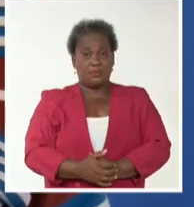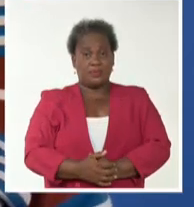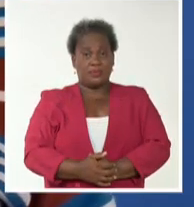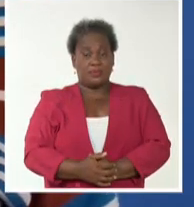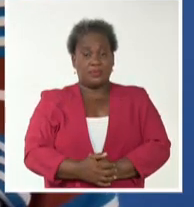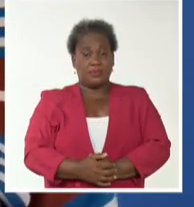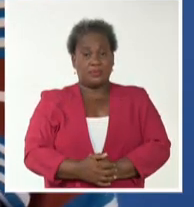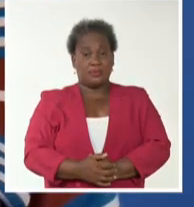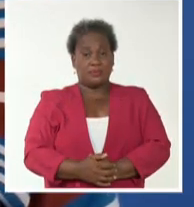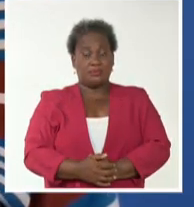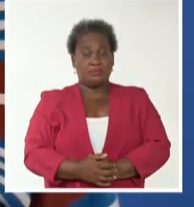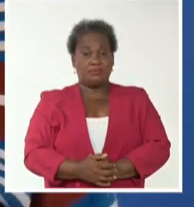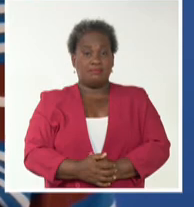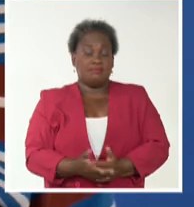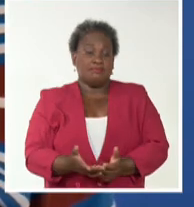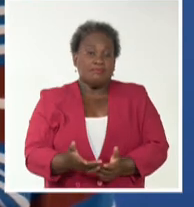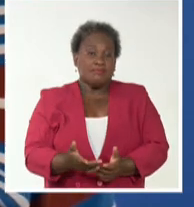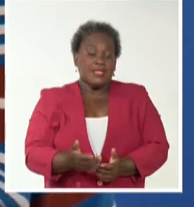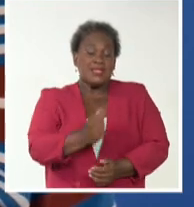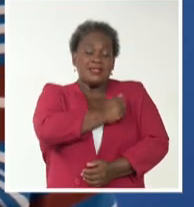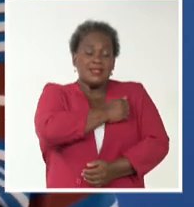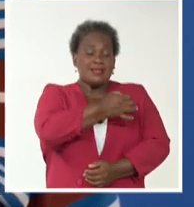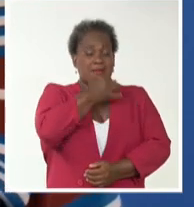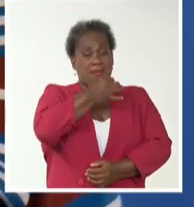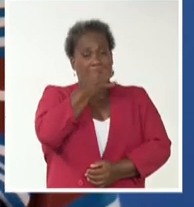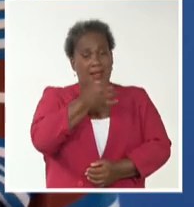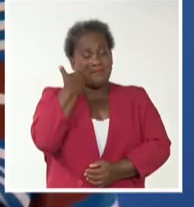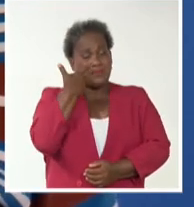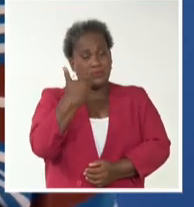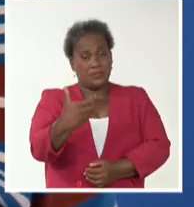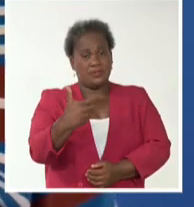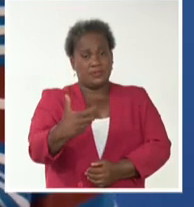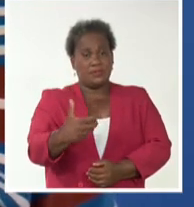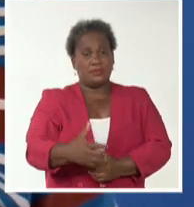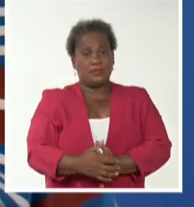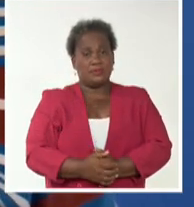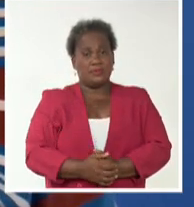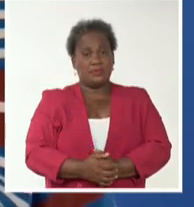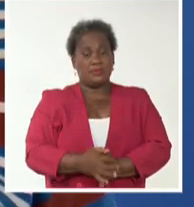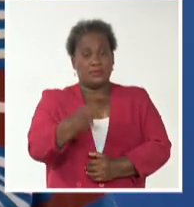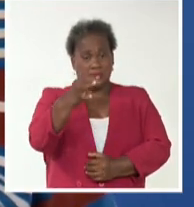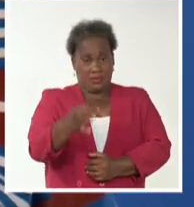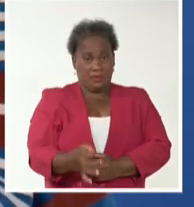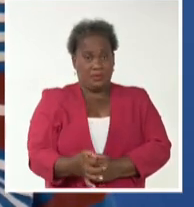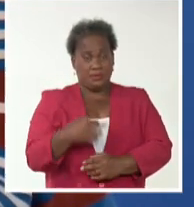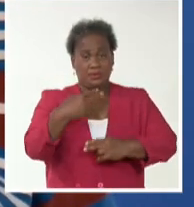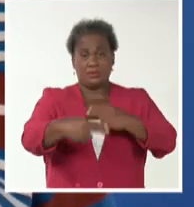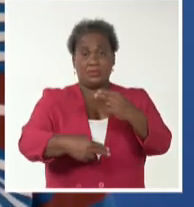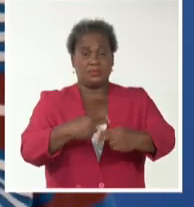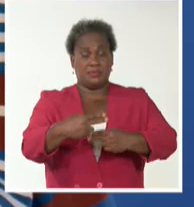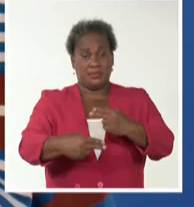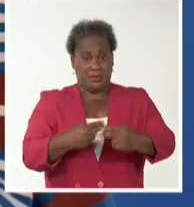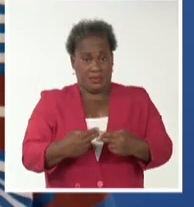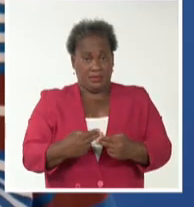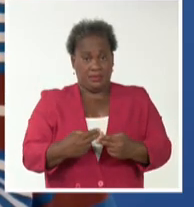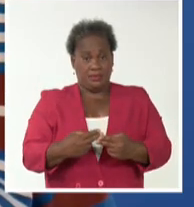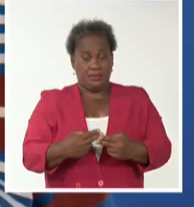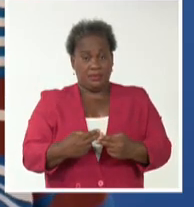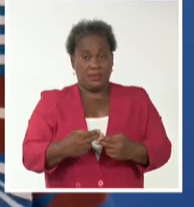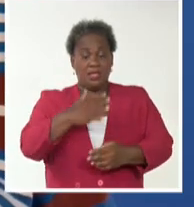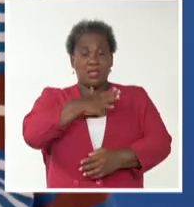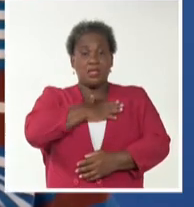no sé cómo podría explicar, que es algo muy importante estar muy seguro de lo que vamos a hacer, de lo que estamos haciendo y de